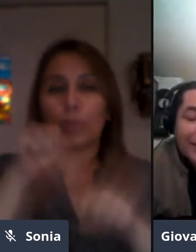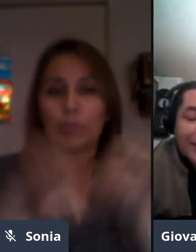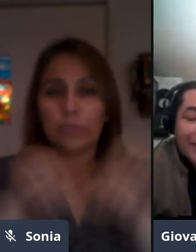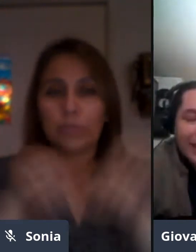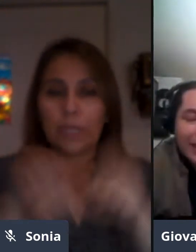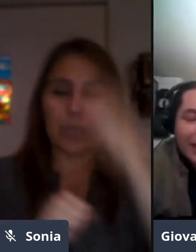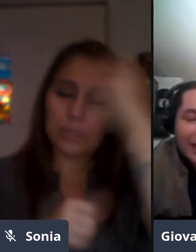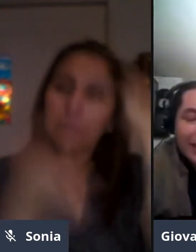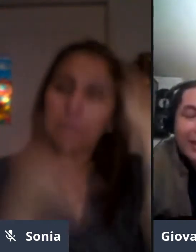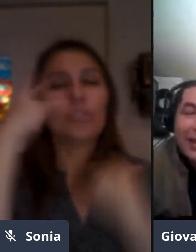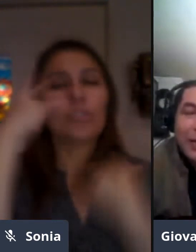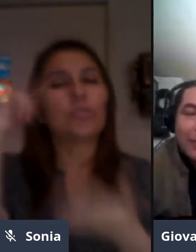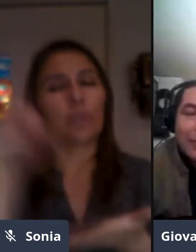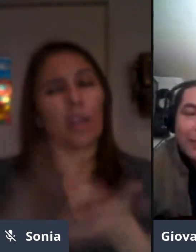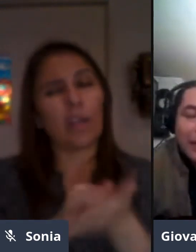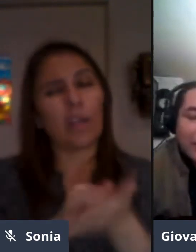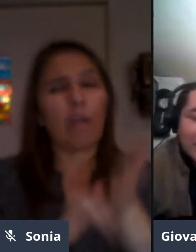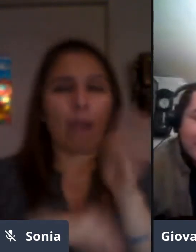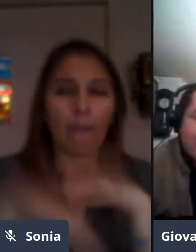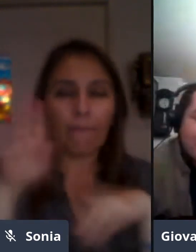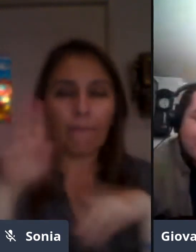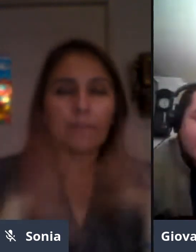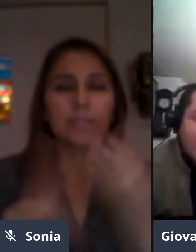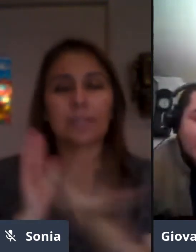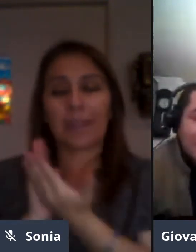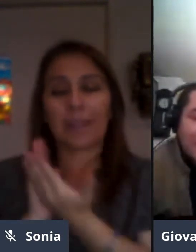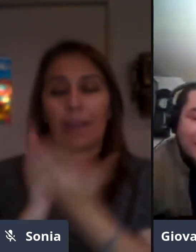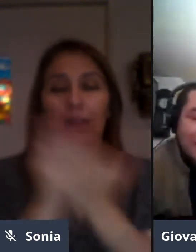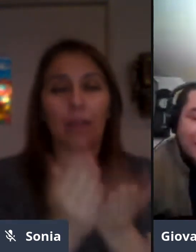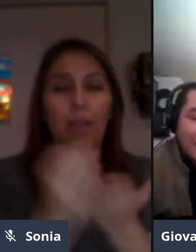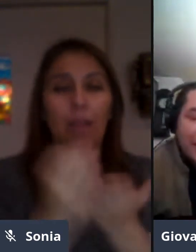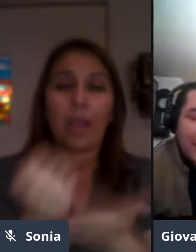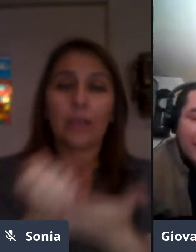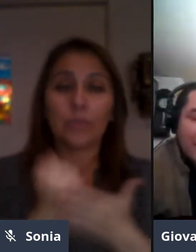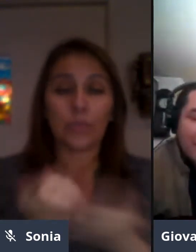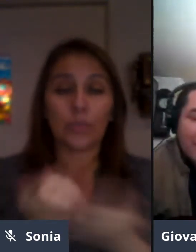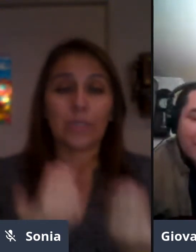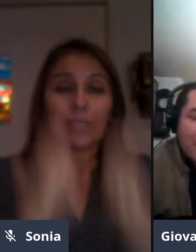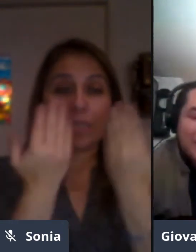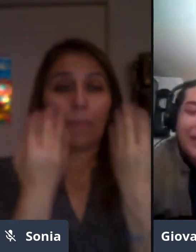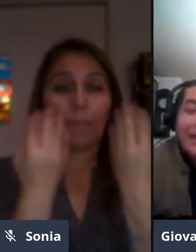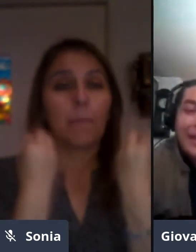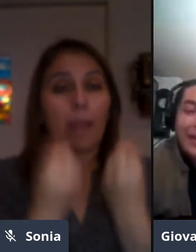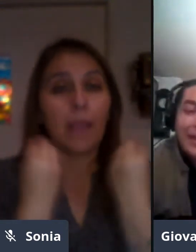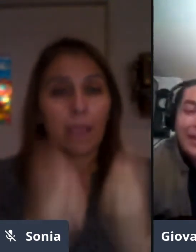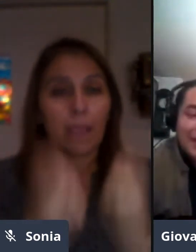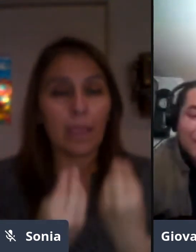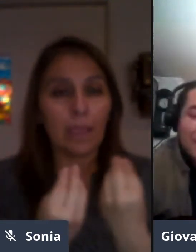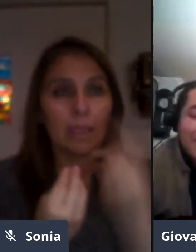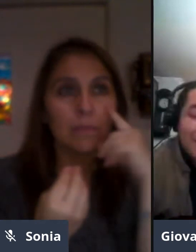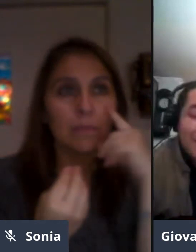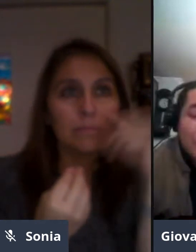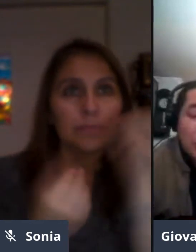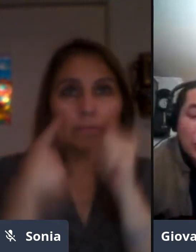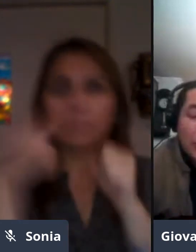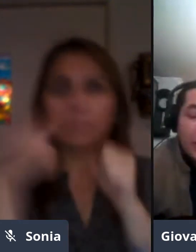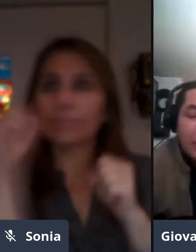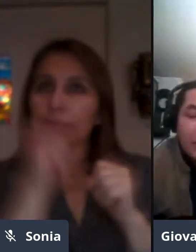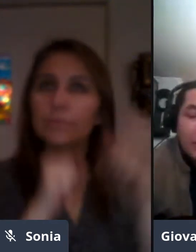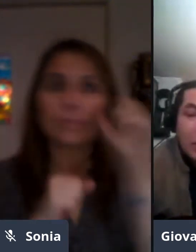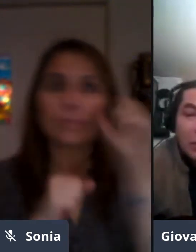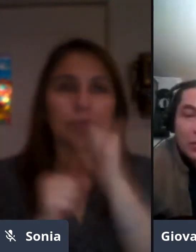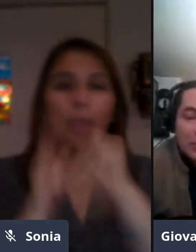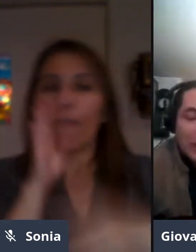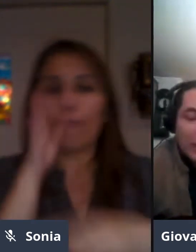la literatura nos ha servido precisamente para para mirar ese es ese futuro no uno